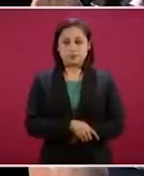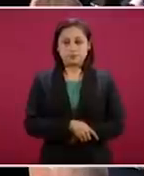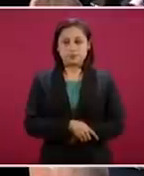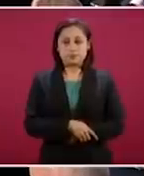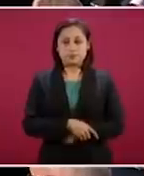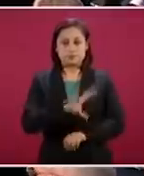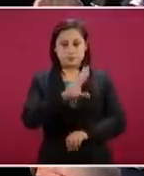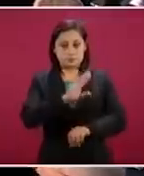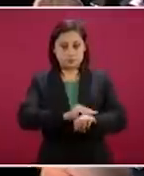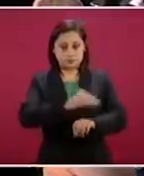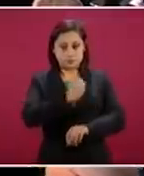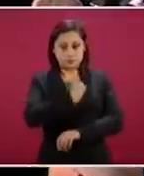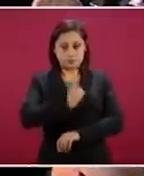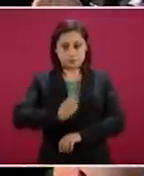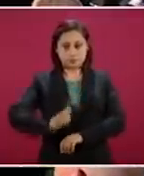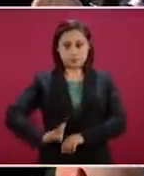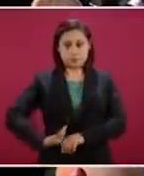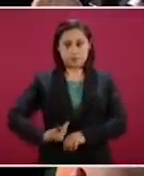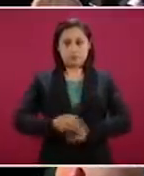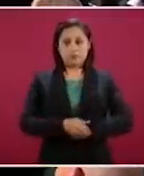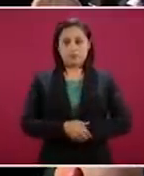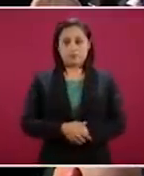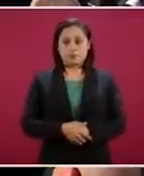Con su venia, señor presidente.